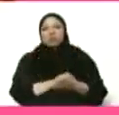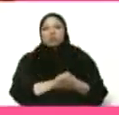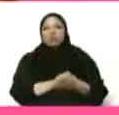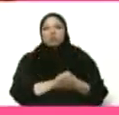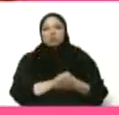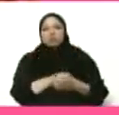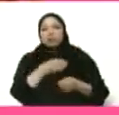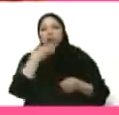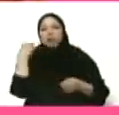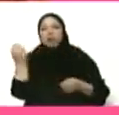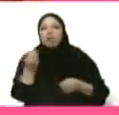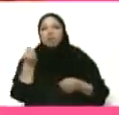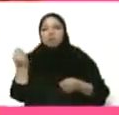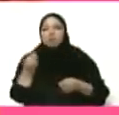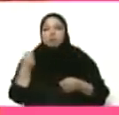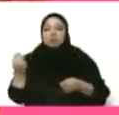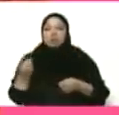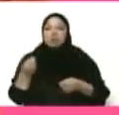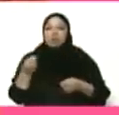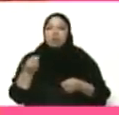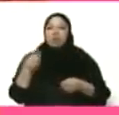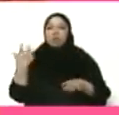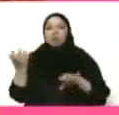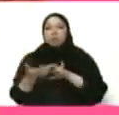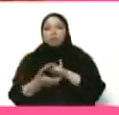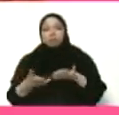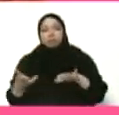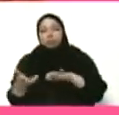Entonces la juventud no es una excusa.